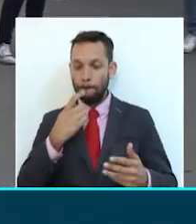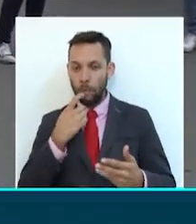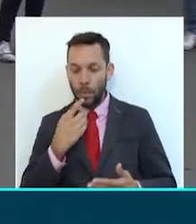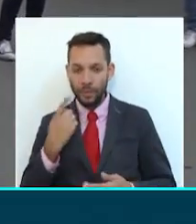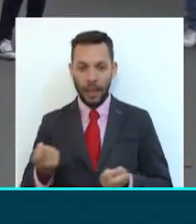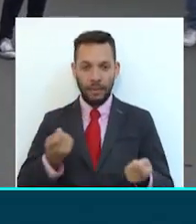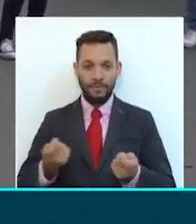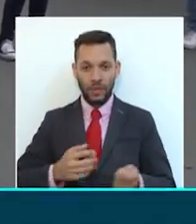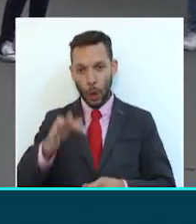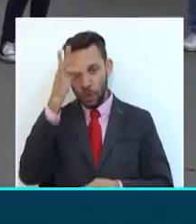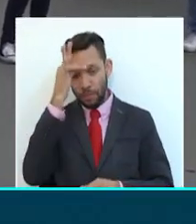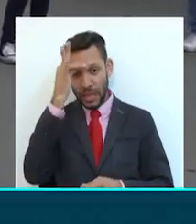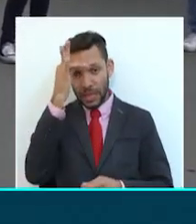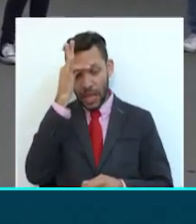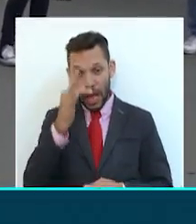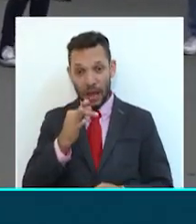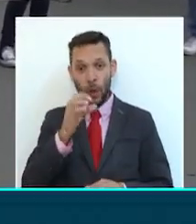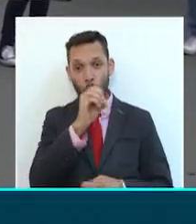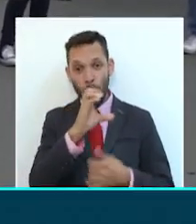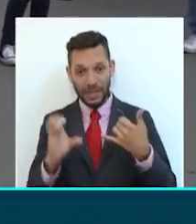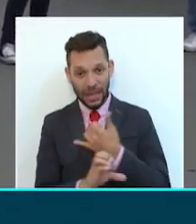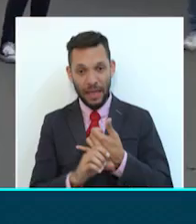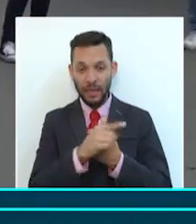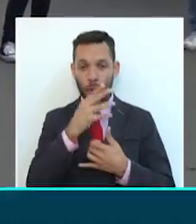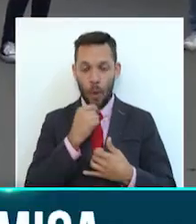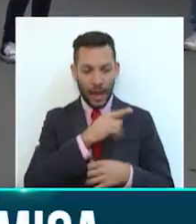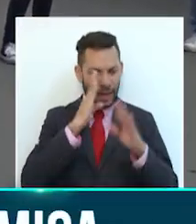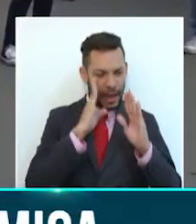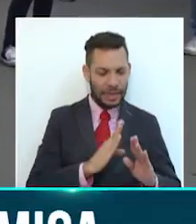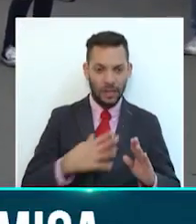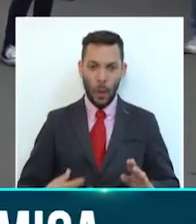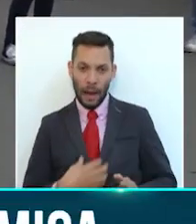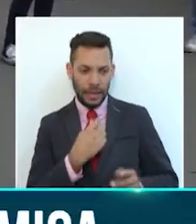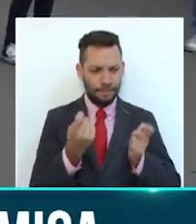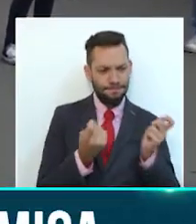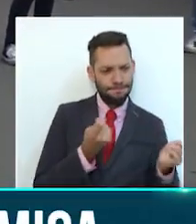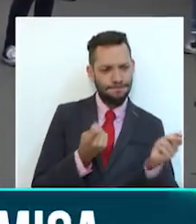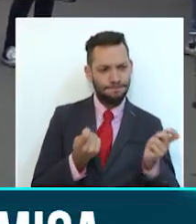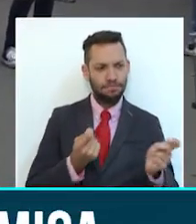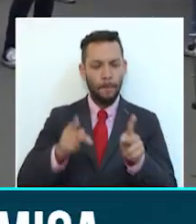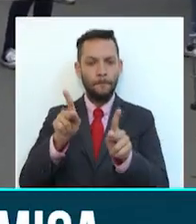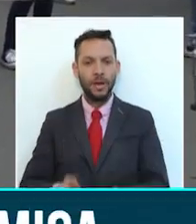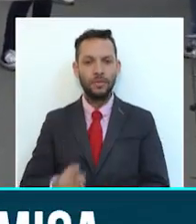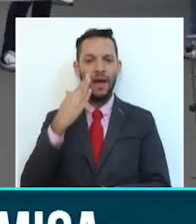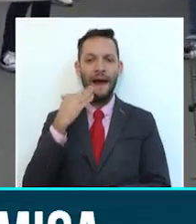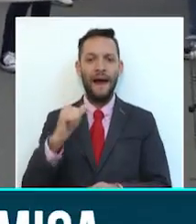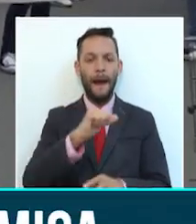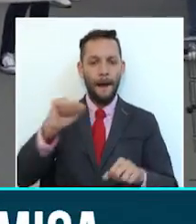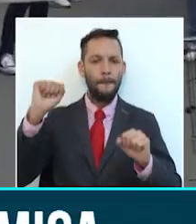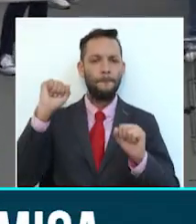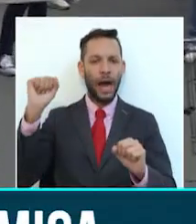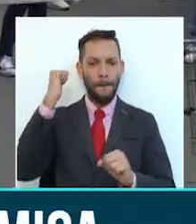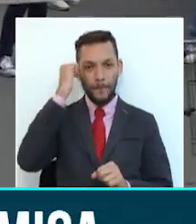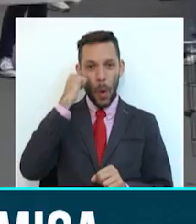Occidente no presta el servicio para el magisterio quindiano, entonces las maestras y los maestros también,